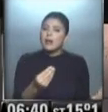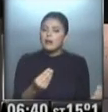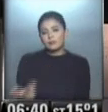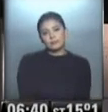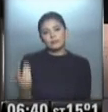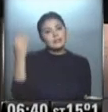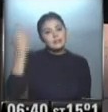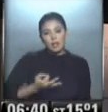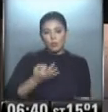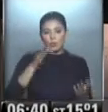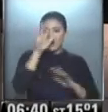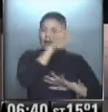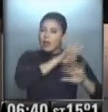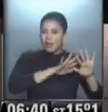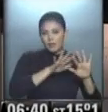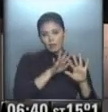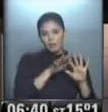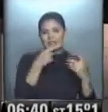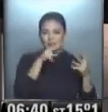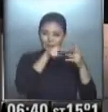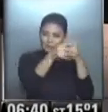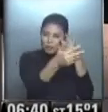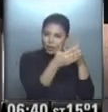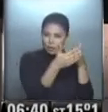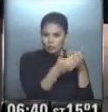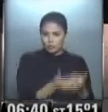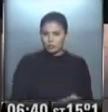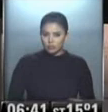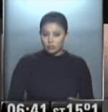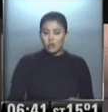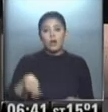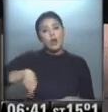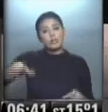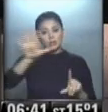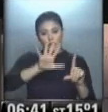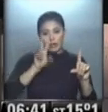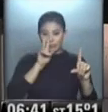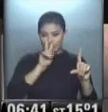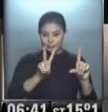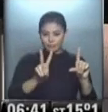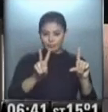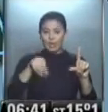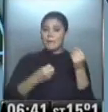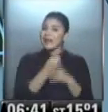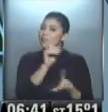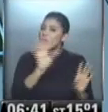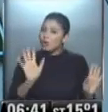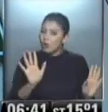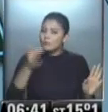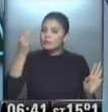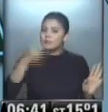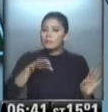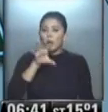va a encontrar con las nieblas y con la visibilidad reducida. Región Cuyana, no a la mañana. A la